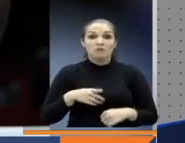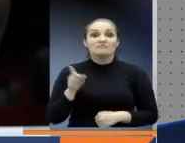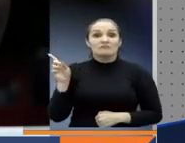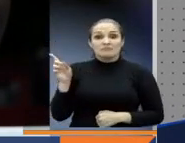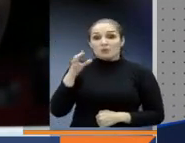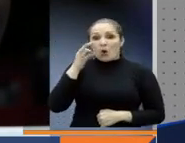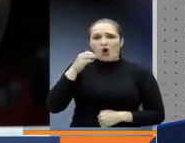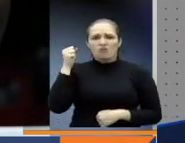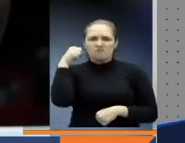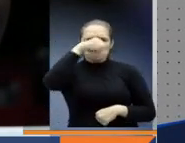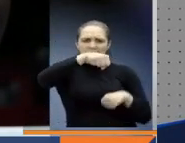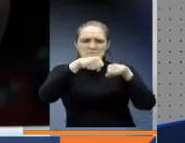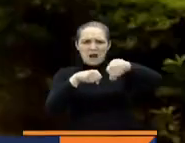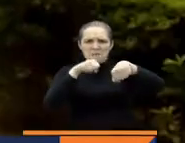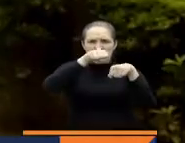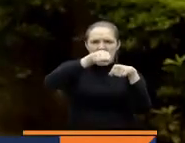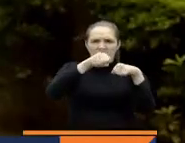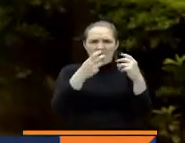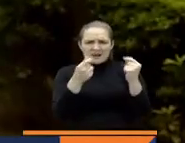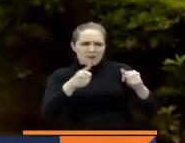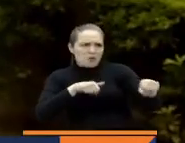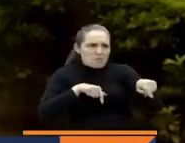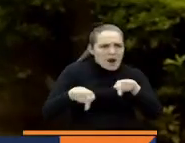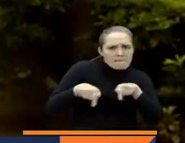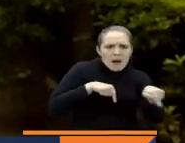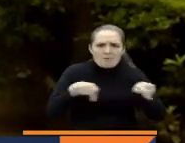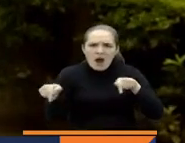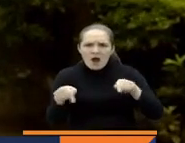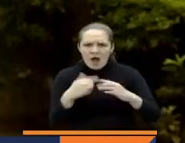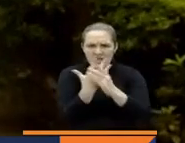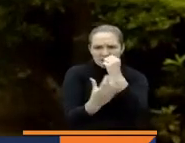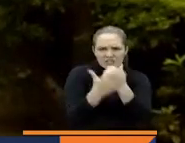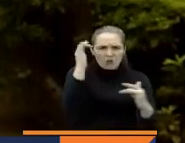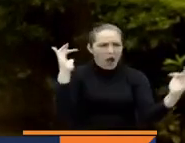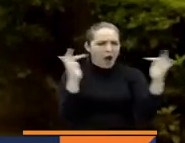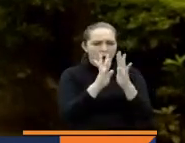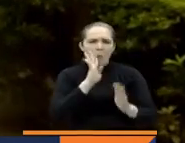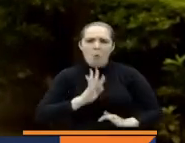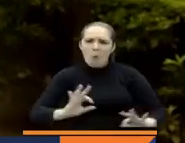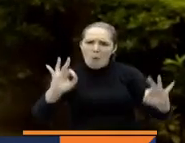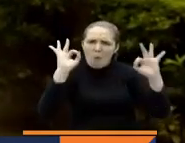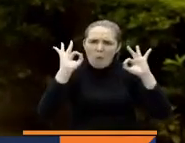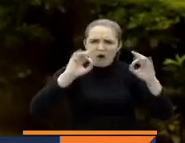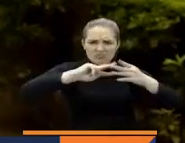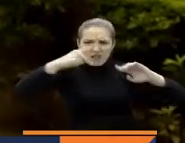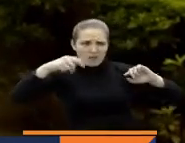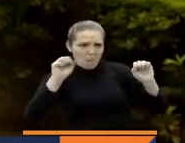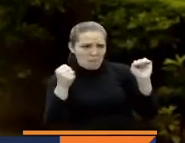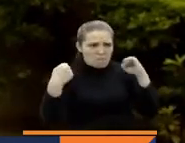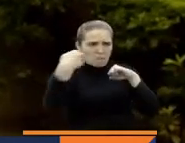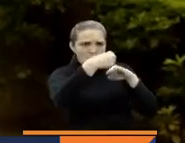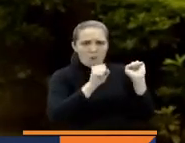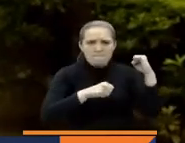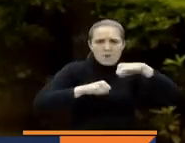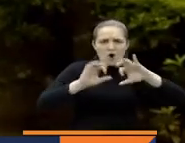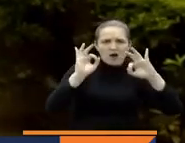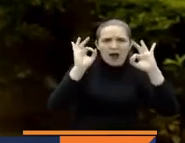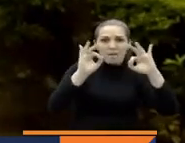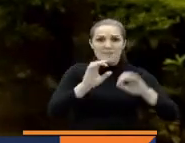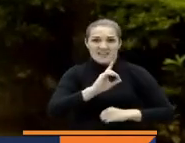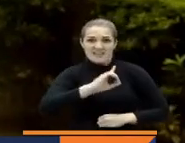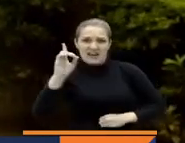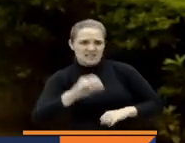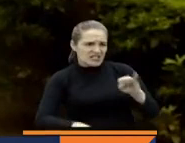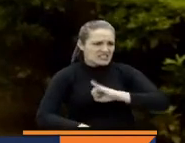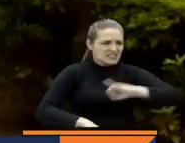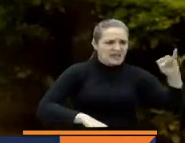el estilo, la movilidad en el cuadrilátero, la técnica, la precisión, lanzamiento, sus golpes de mano derecha, de mano